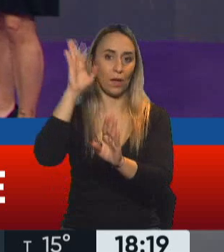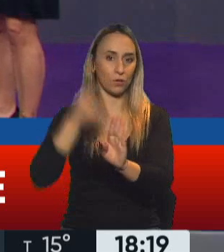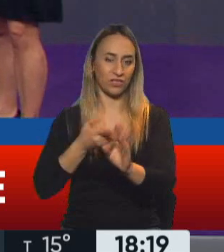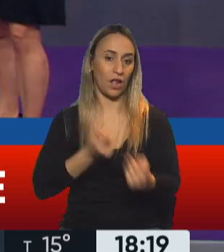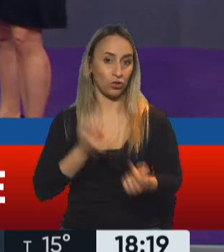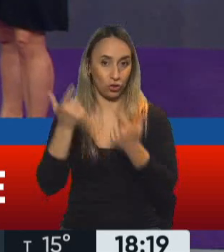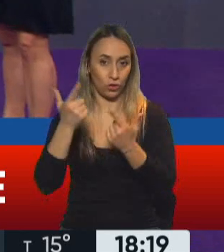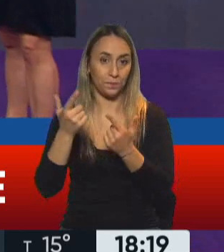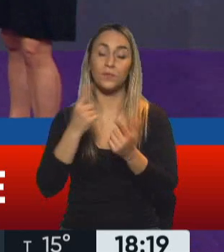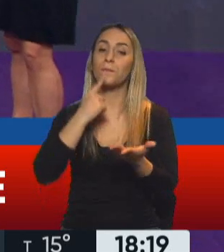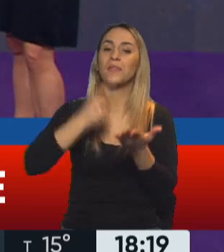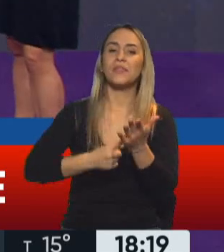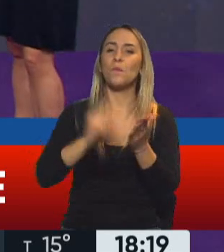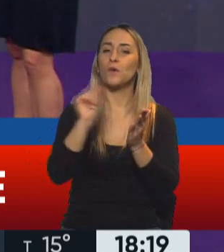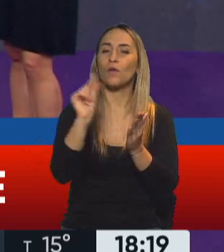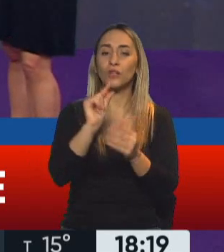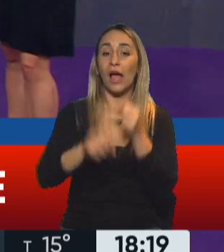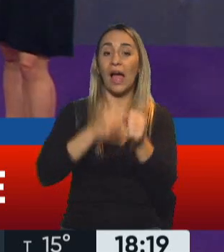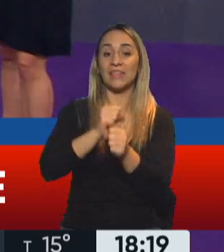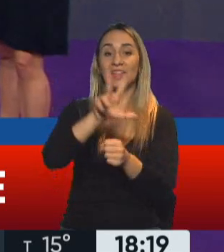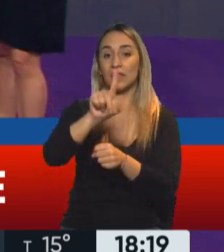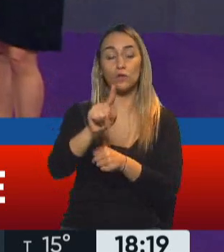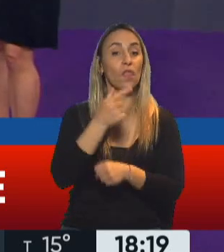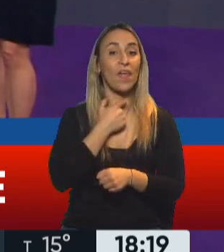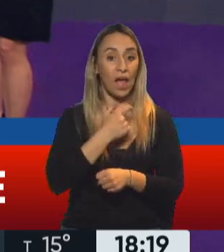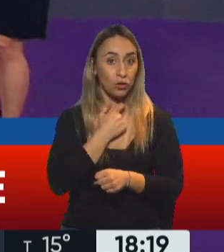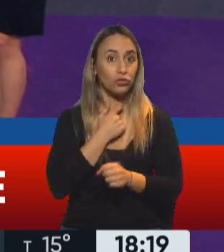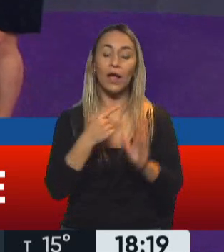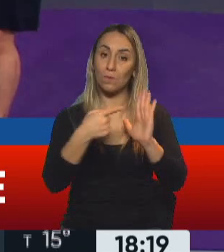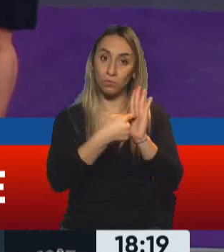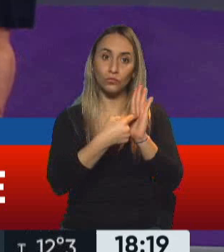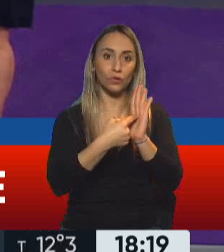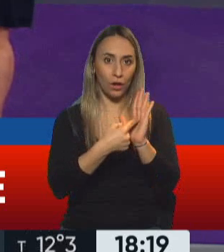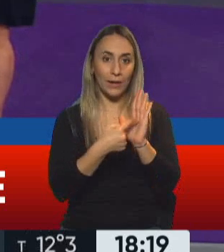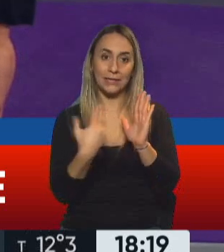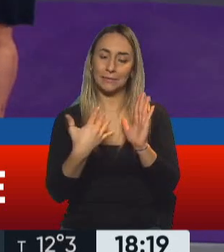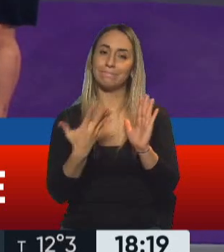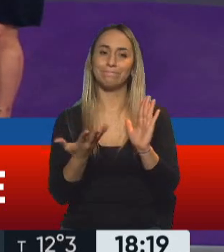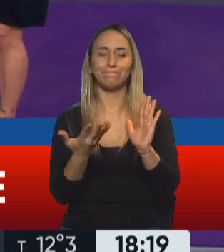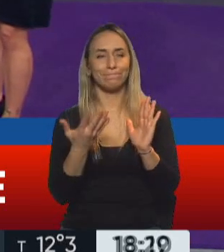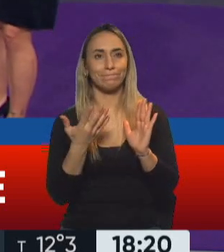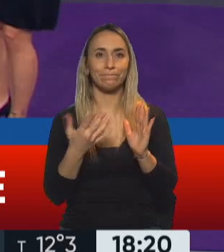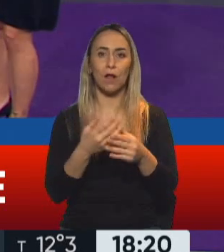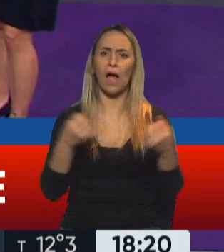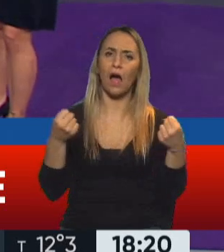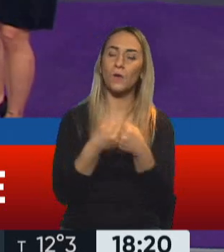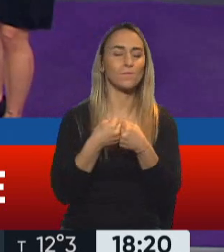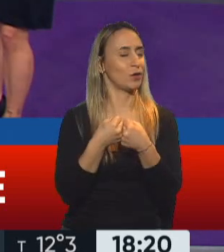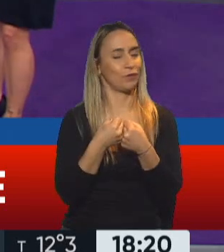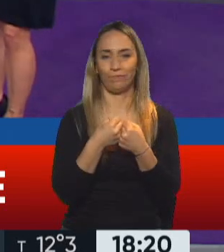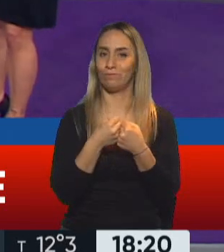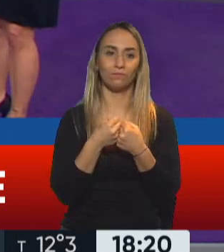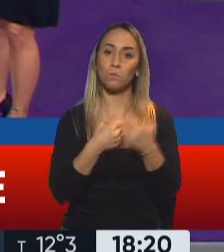lo podemos ver, hasta el 31 de agosto. Y ya te digo, es una de las que menos consenso generó, digamos,